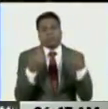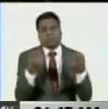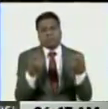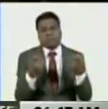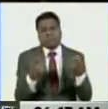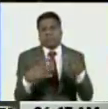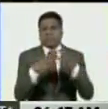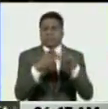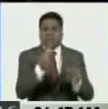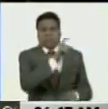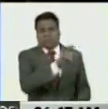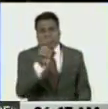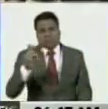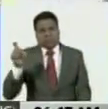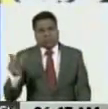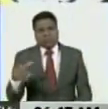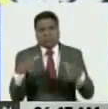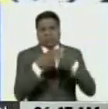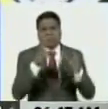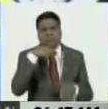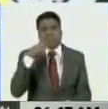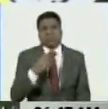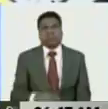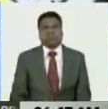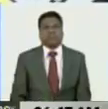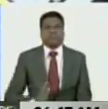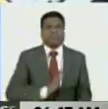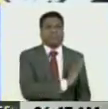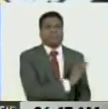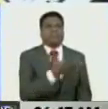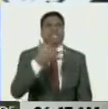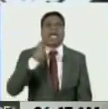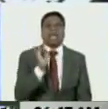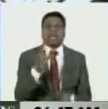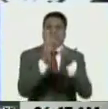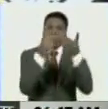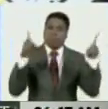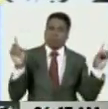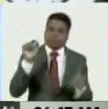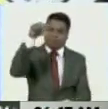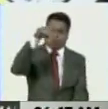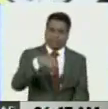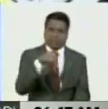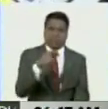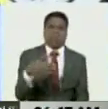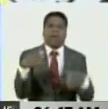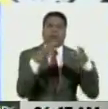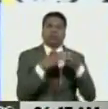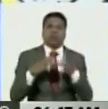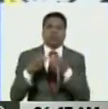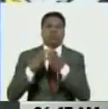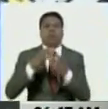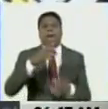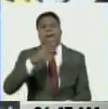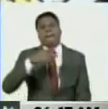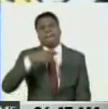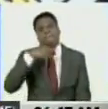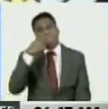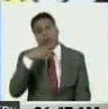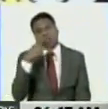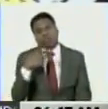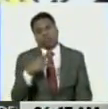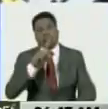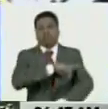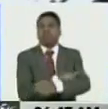todos los partidos políticos. Para que haya democracia, hoy no la hay en Venezuela, deben haber partidos políticos fuertes, deben haber